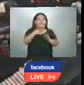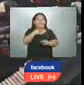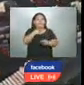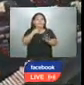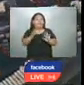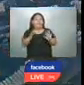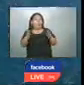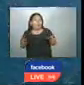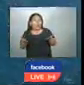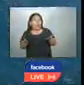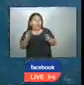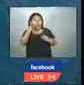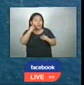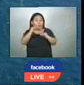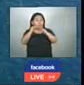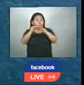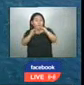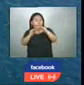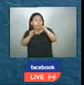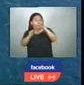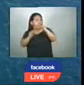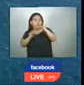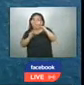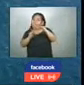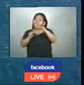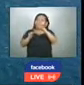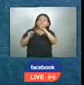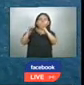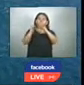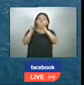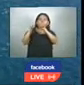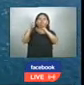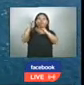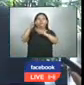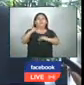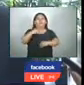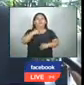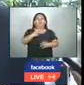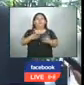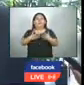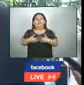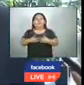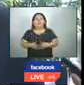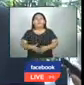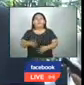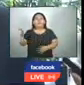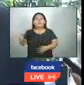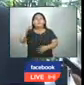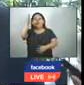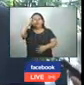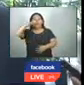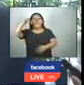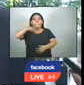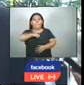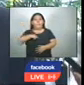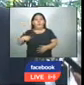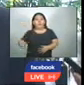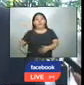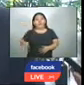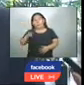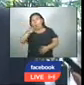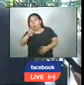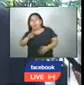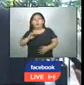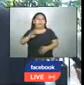pues lejos de mostrar una baja, el pago sigue siendo alto para los empresarios. Habían fletes de China que costaban 4 o 5 mil